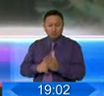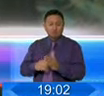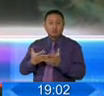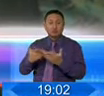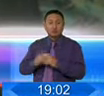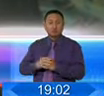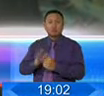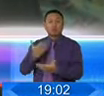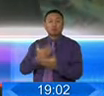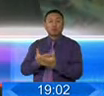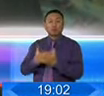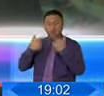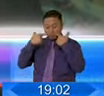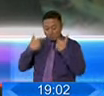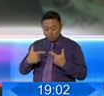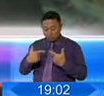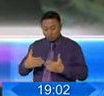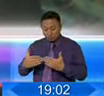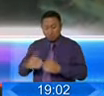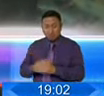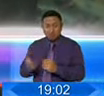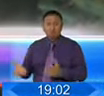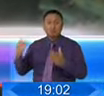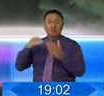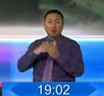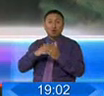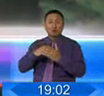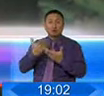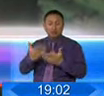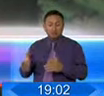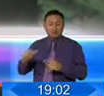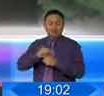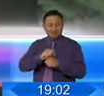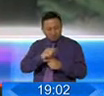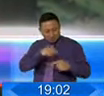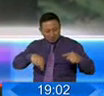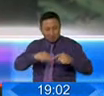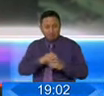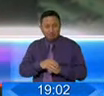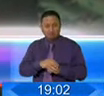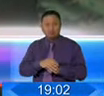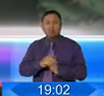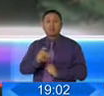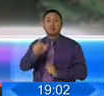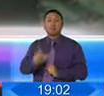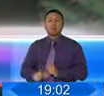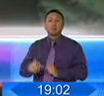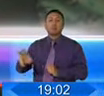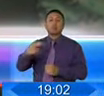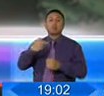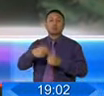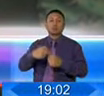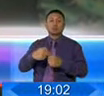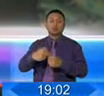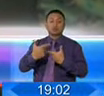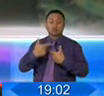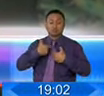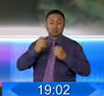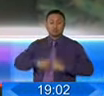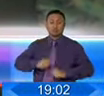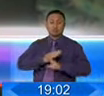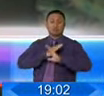de custodia, la reconstrucción de los hechos, la participación de legítima